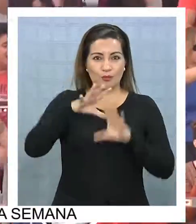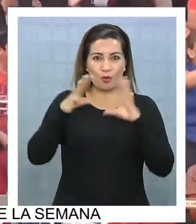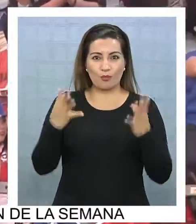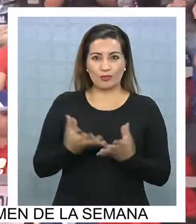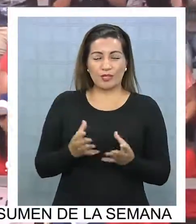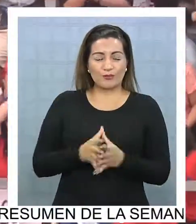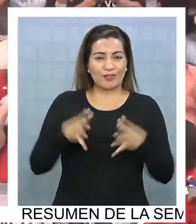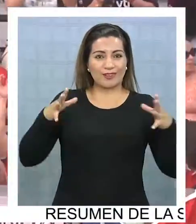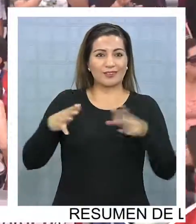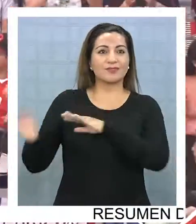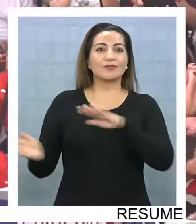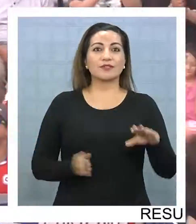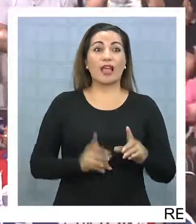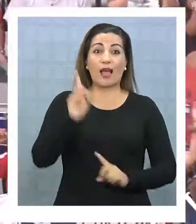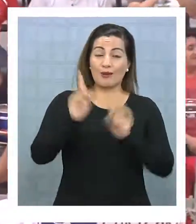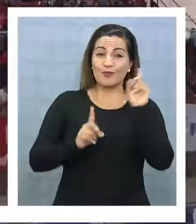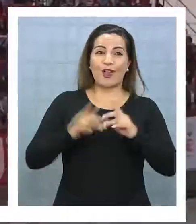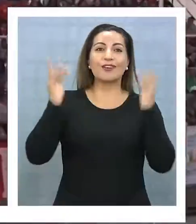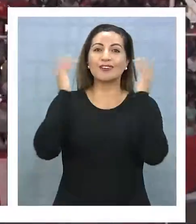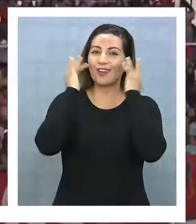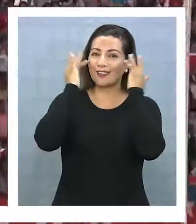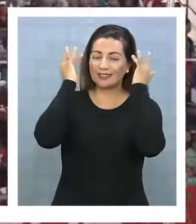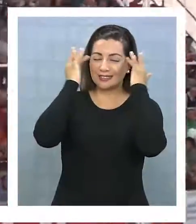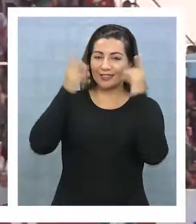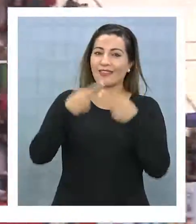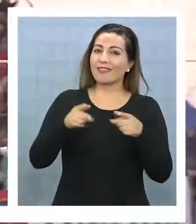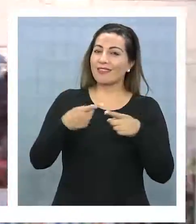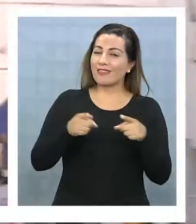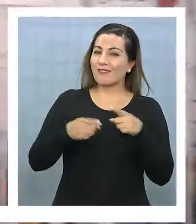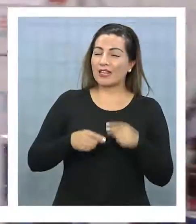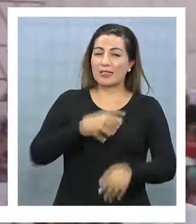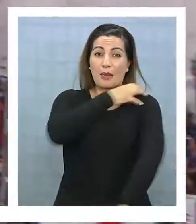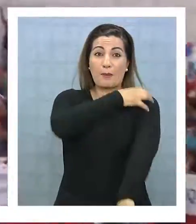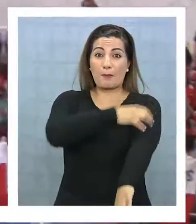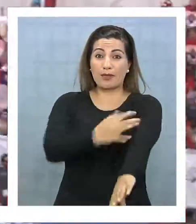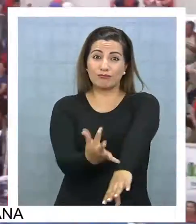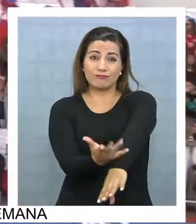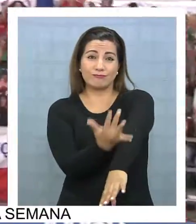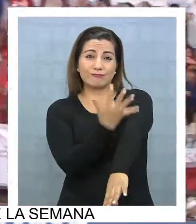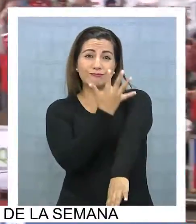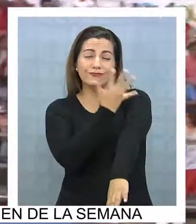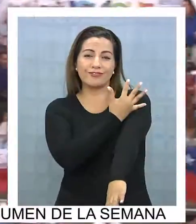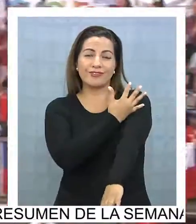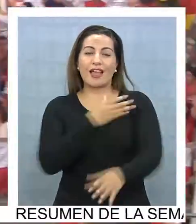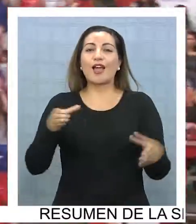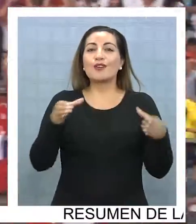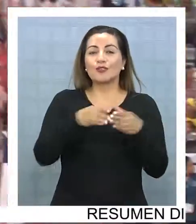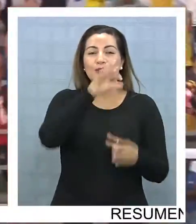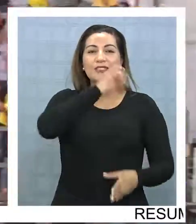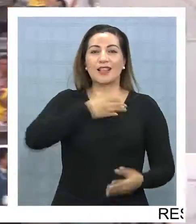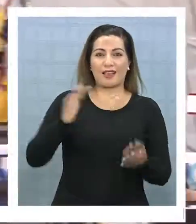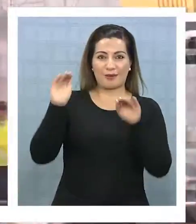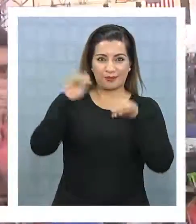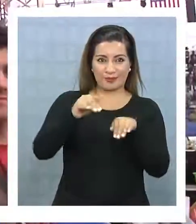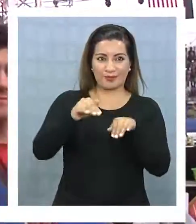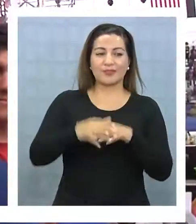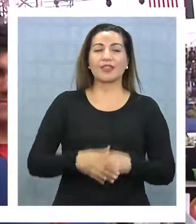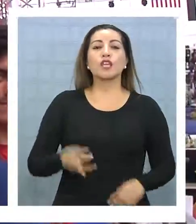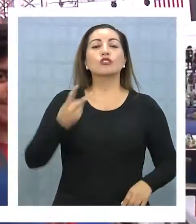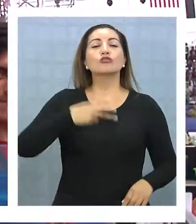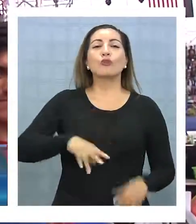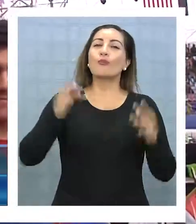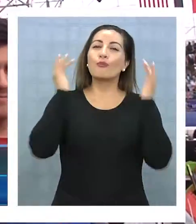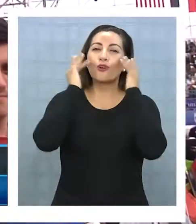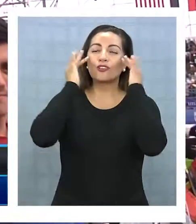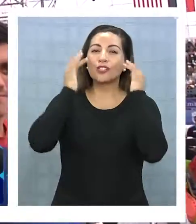más contentos fueron los hinchas, quienes llegaron desde distintas partes del país a apoyar en masa a las marcianitas. Súper contentos, estamos